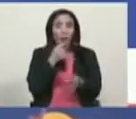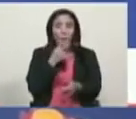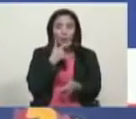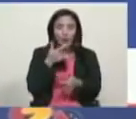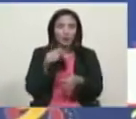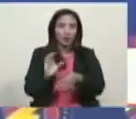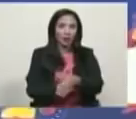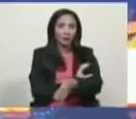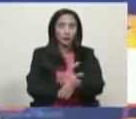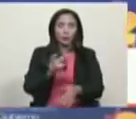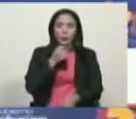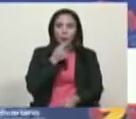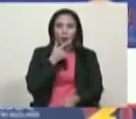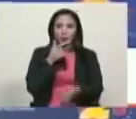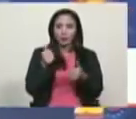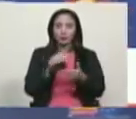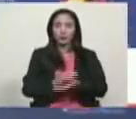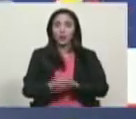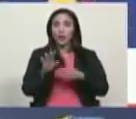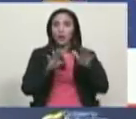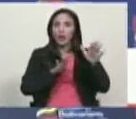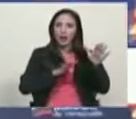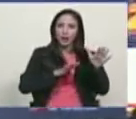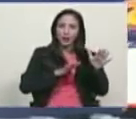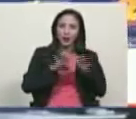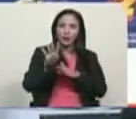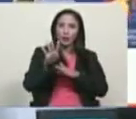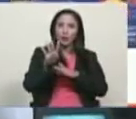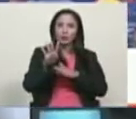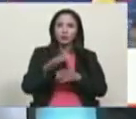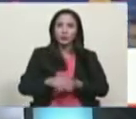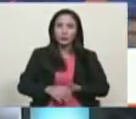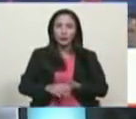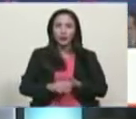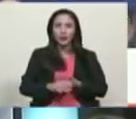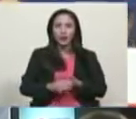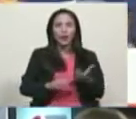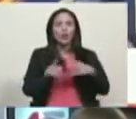bonita, 14 verbos de junio por Guevara,